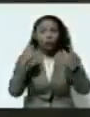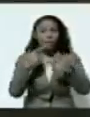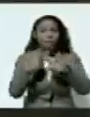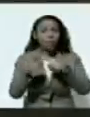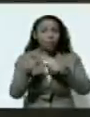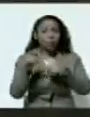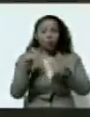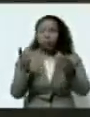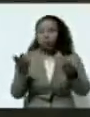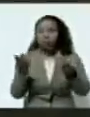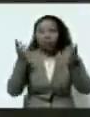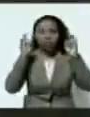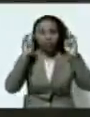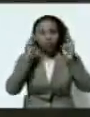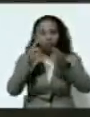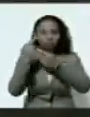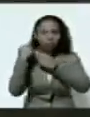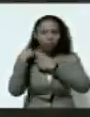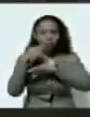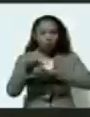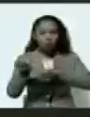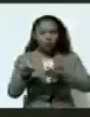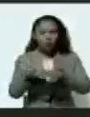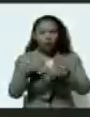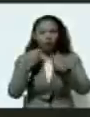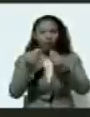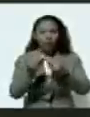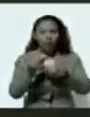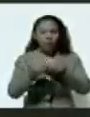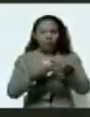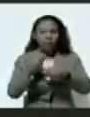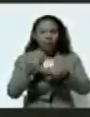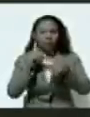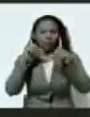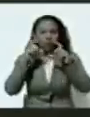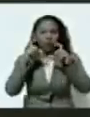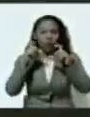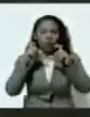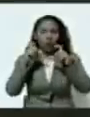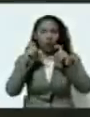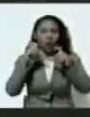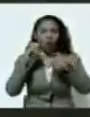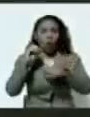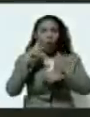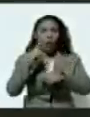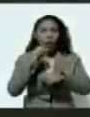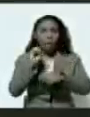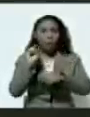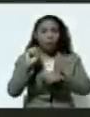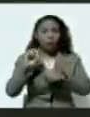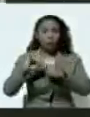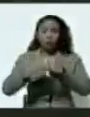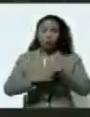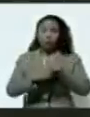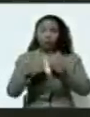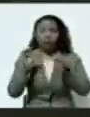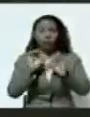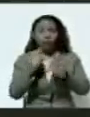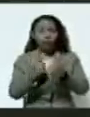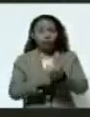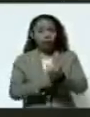ni siquiera su condición de responsable municipal le daba para tomarse foto con el Olimpo de Narconarnia, con el hermano